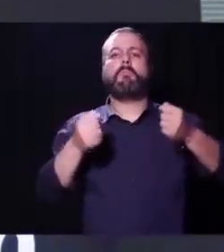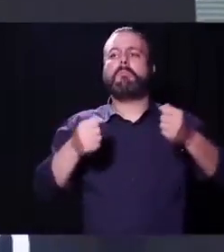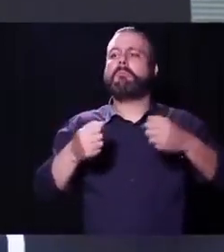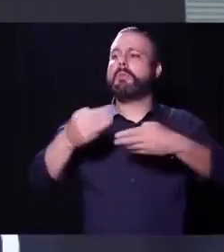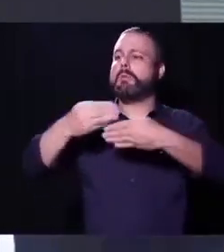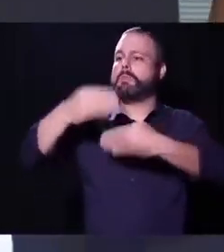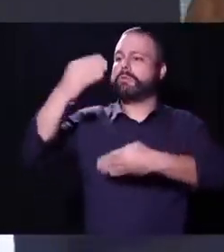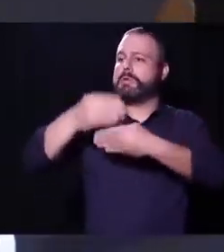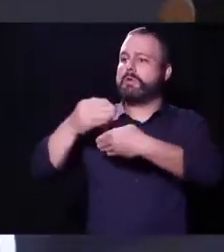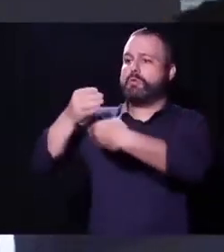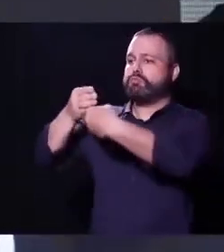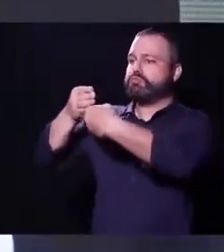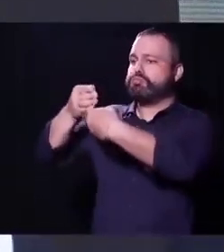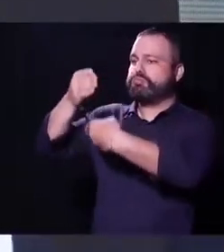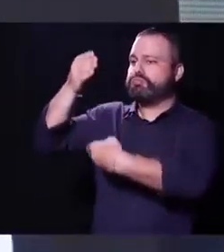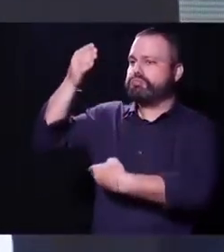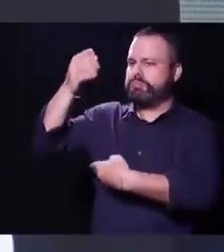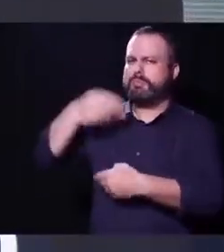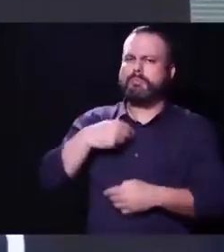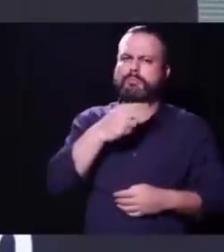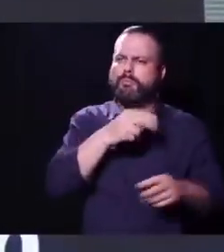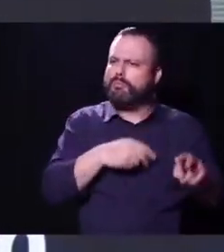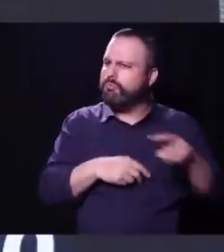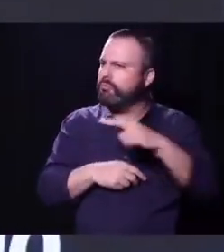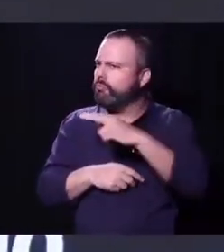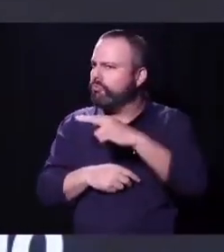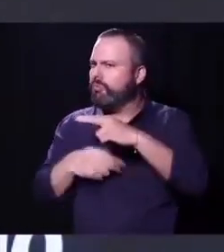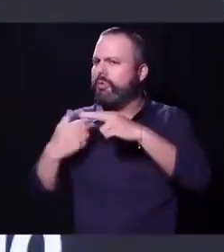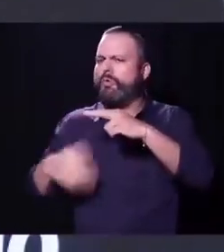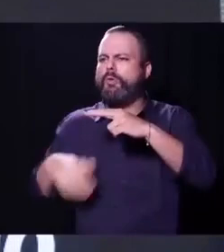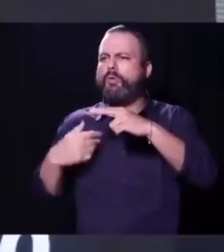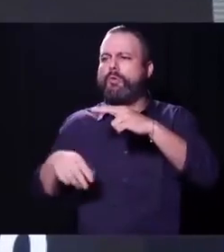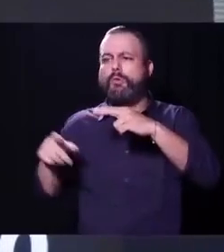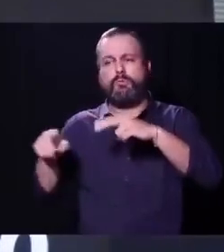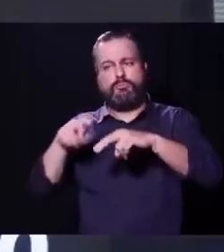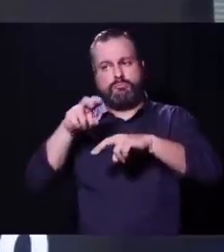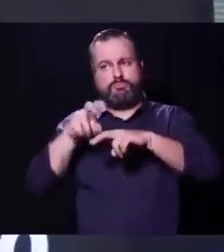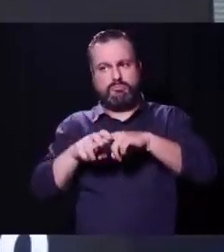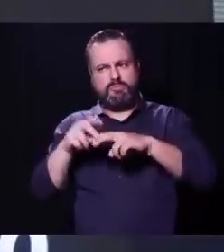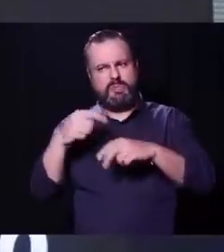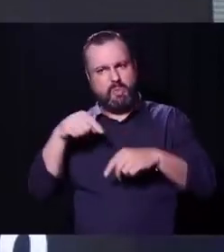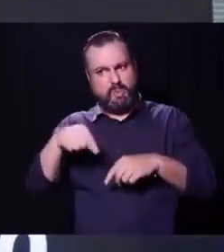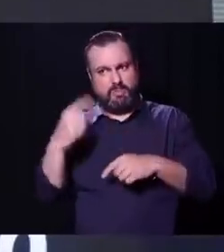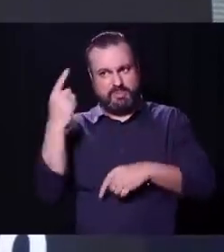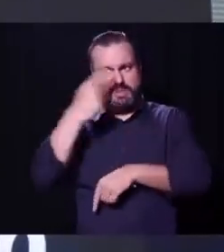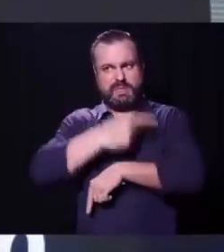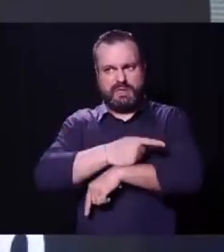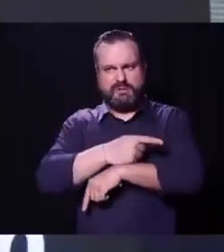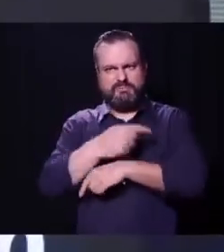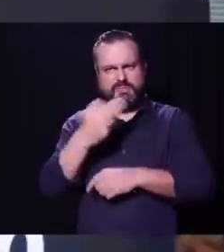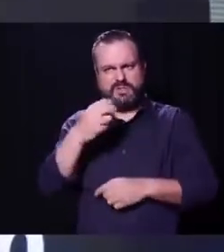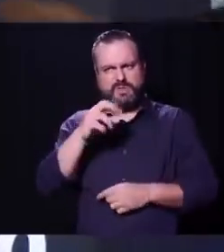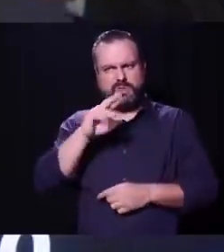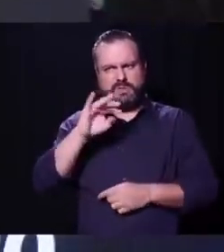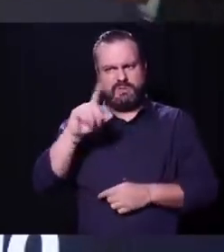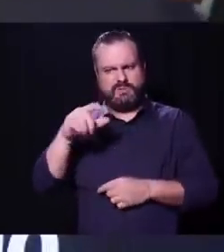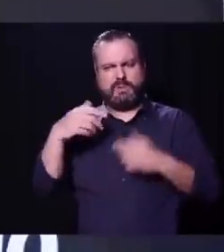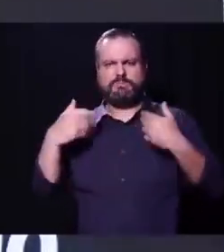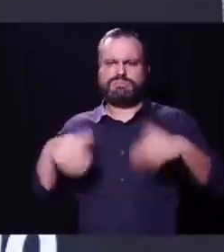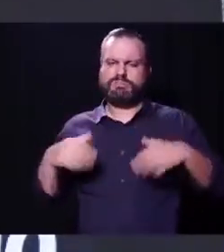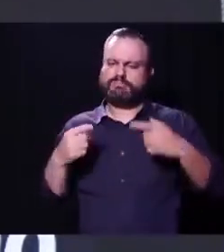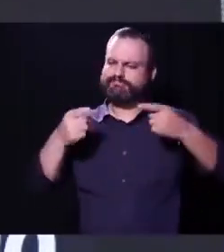aquí a Panamá para que supiera dónde era el Panamá. La llevé al mercado en ese entonces como a las 3 de la mañana. ¿Cierto o falso?